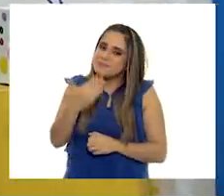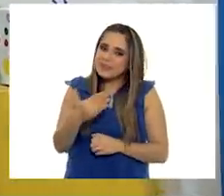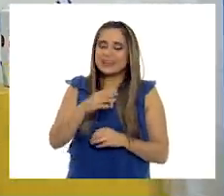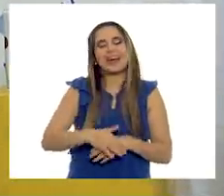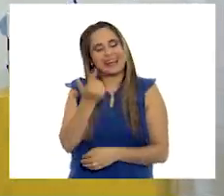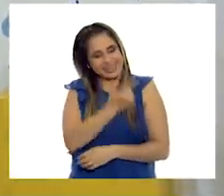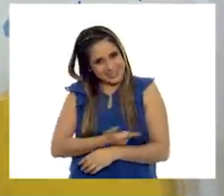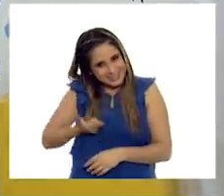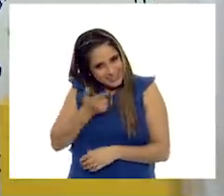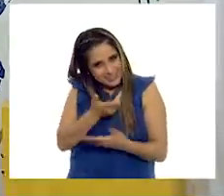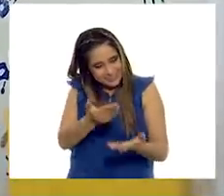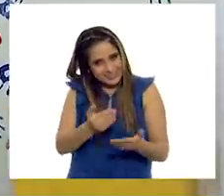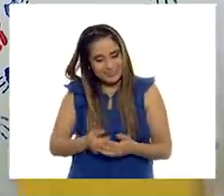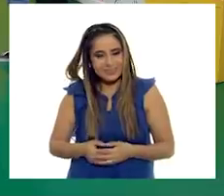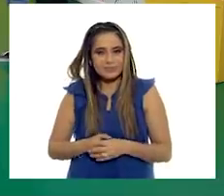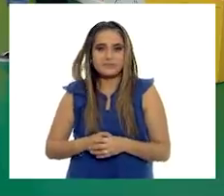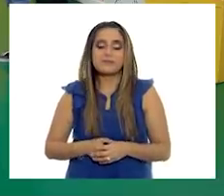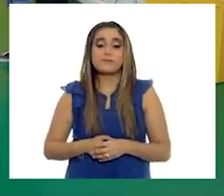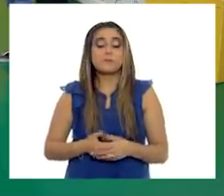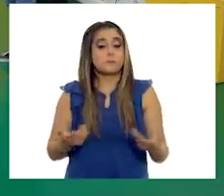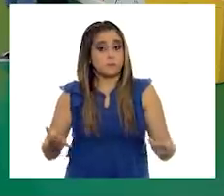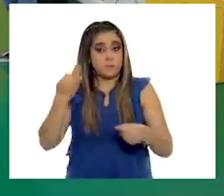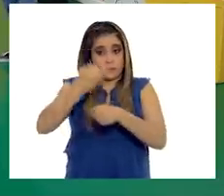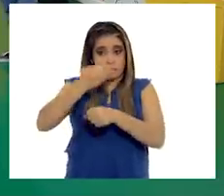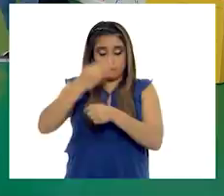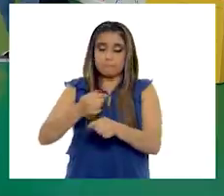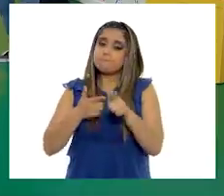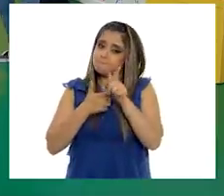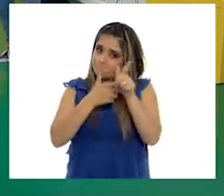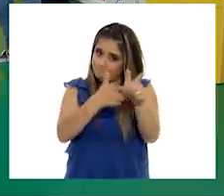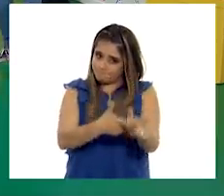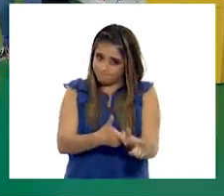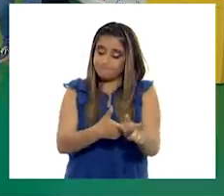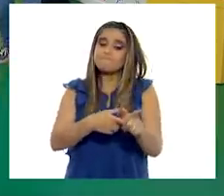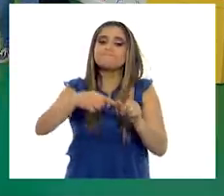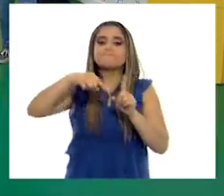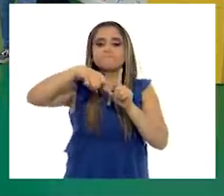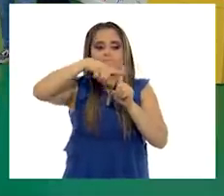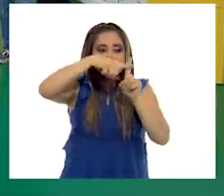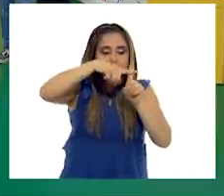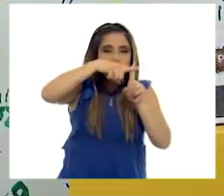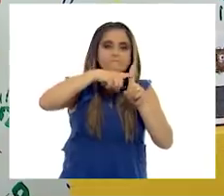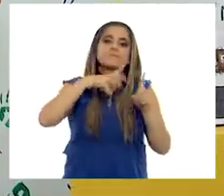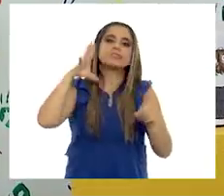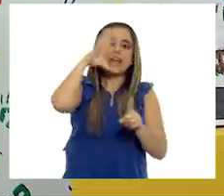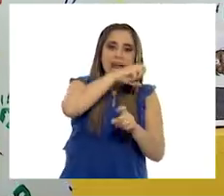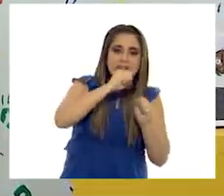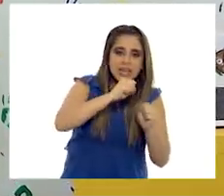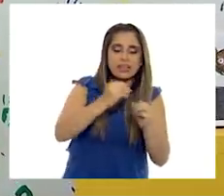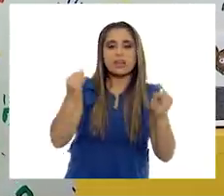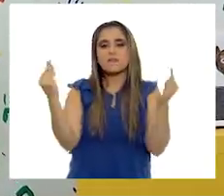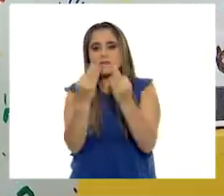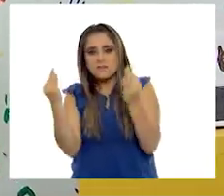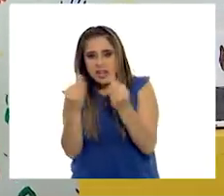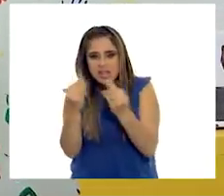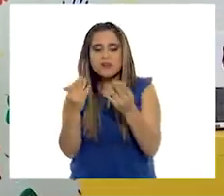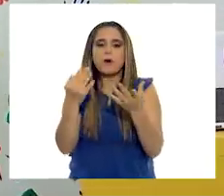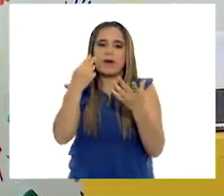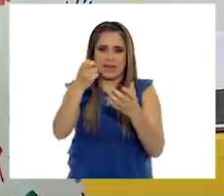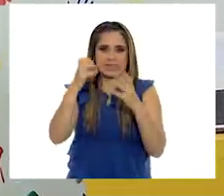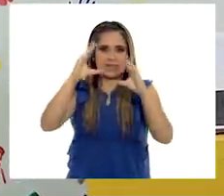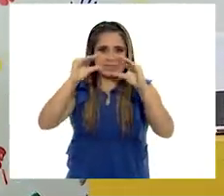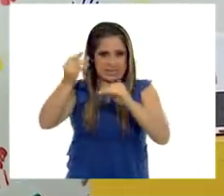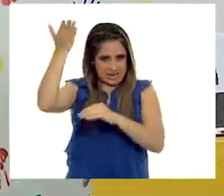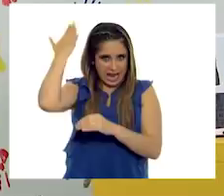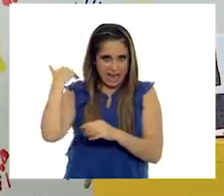saludo con el corazón. Y vamos a seguir trabajando entonces con los estados físicos de la materia. Estábamos viendo que